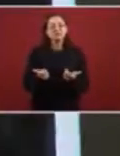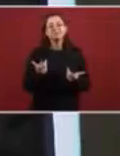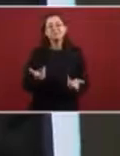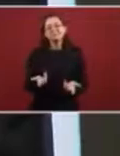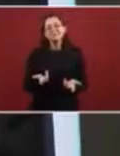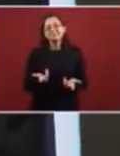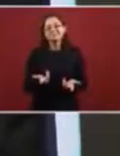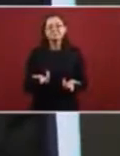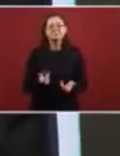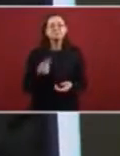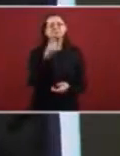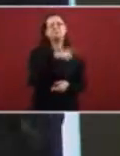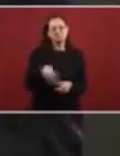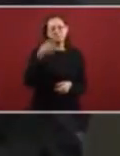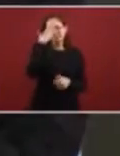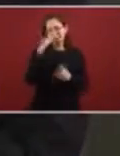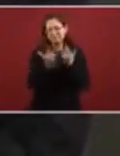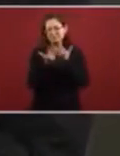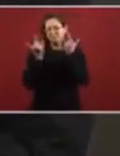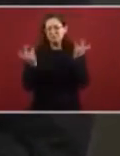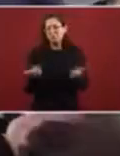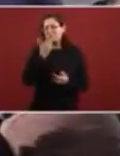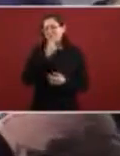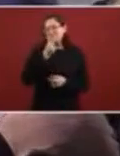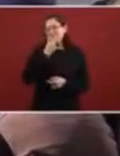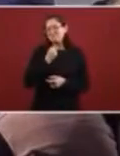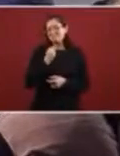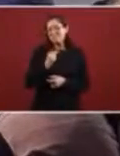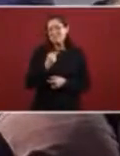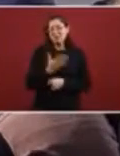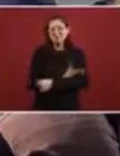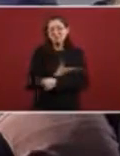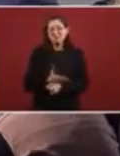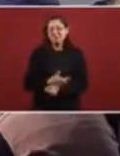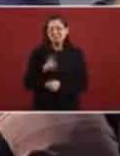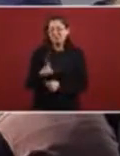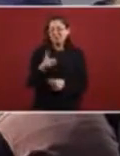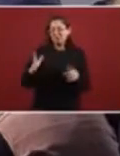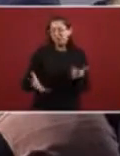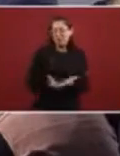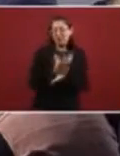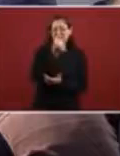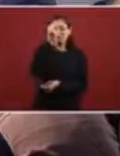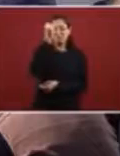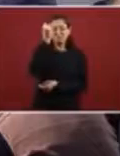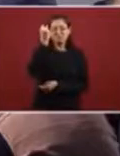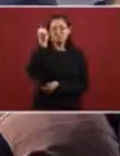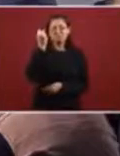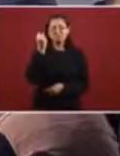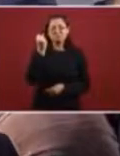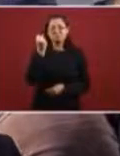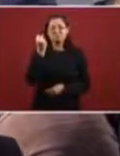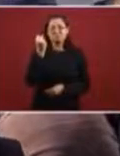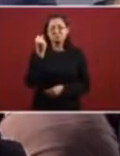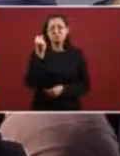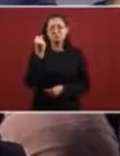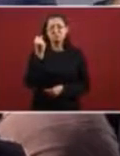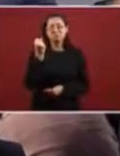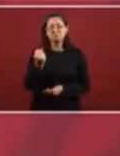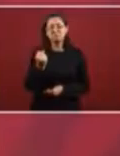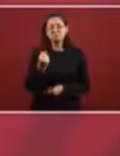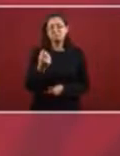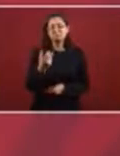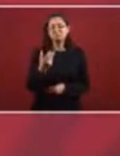maderismo había la posibilidad de tener y